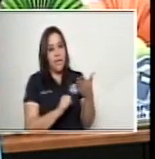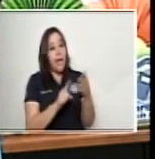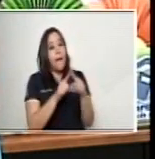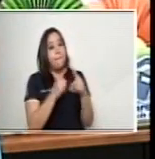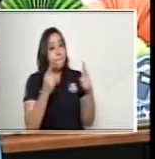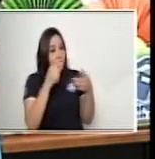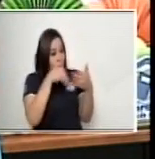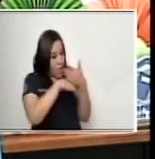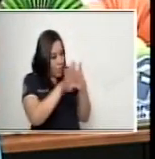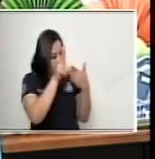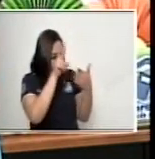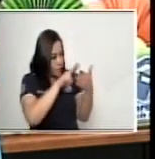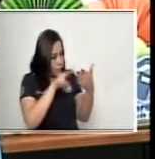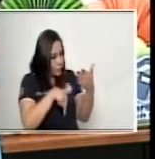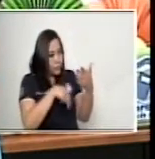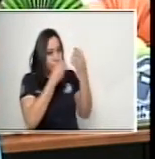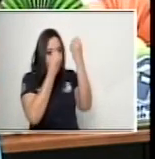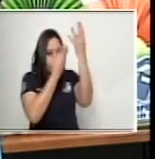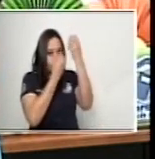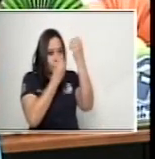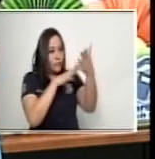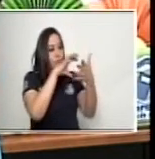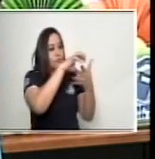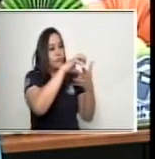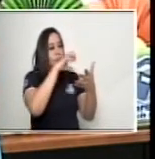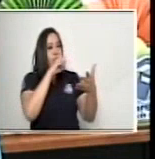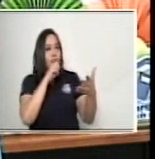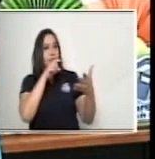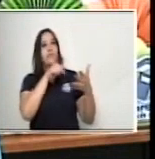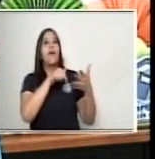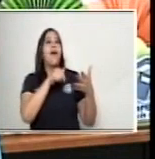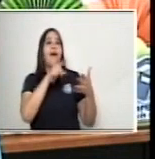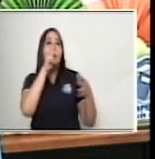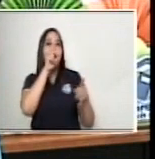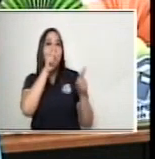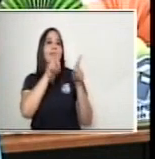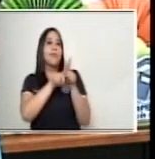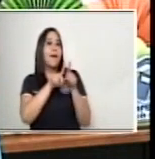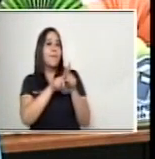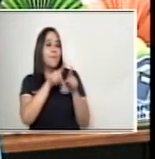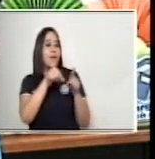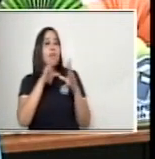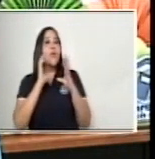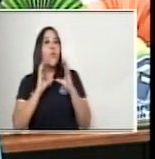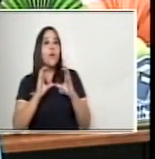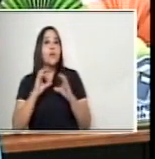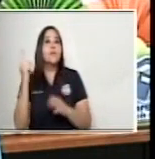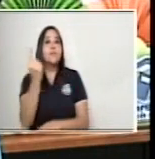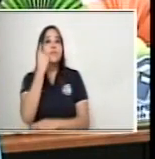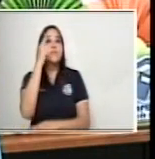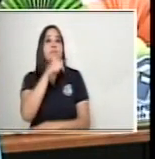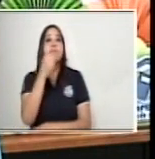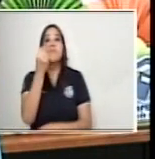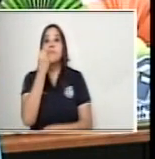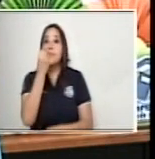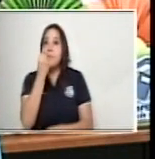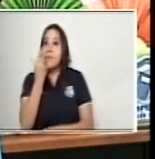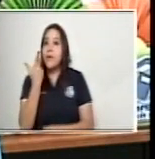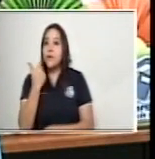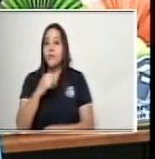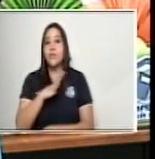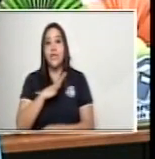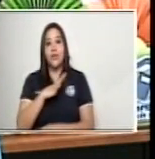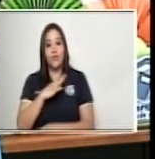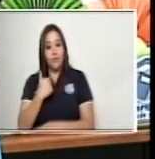encontramos información muy importante sobre el cuidado y la importancia de los alimentos en